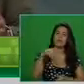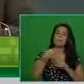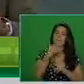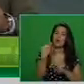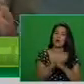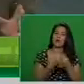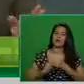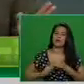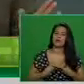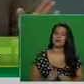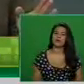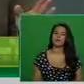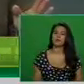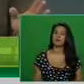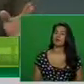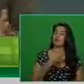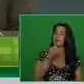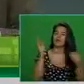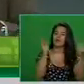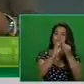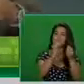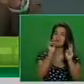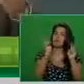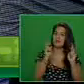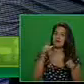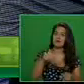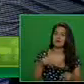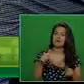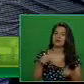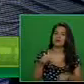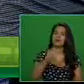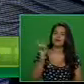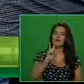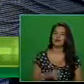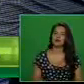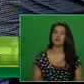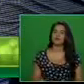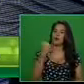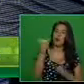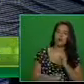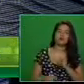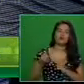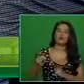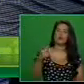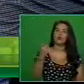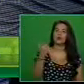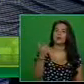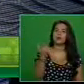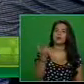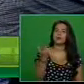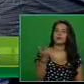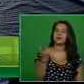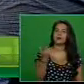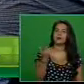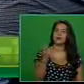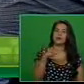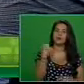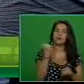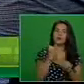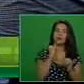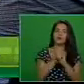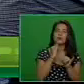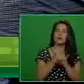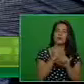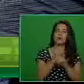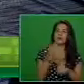alguna atinada a lo que estamos conversando y a lo que se avisora en nuestro país. Finalmente, Bruce, quisiéramos conocer los puntos de contacto para mayor